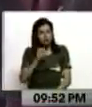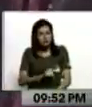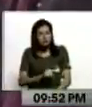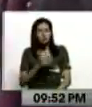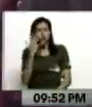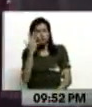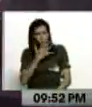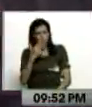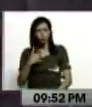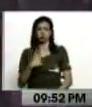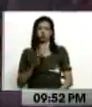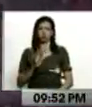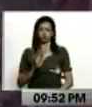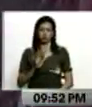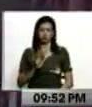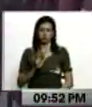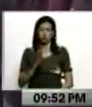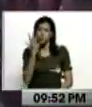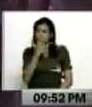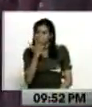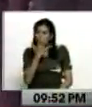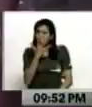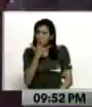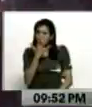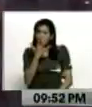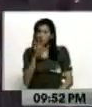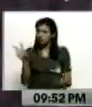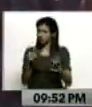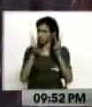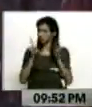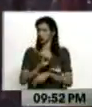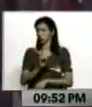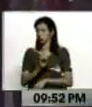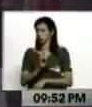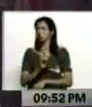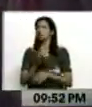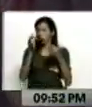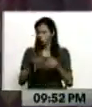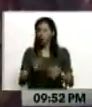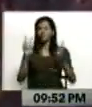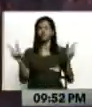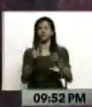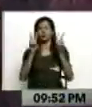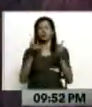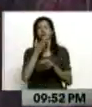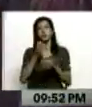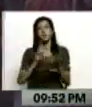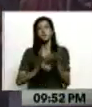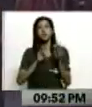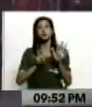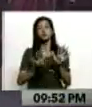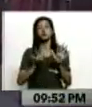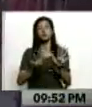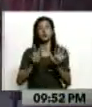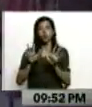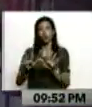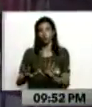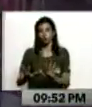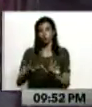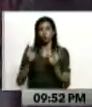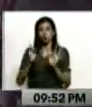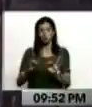dudas Claro que las tenía no tenía dudas acerca de la Victoria que coronamos aquel diciembre